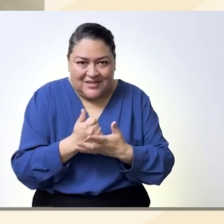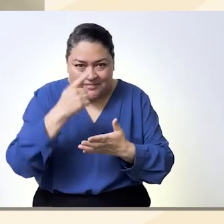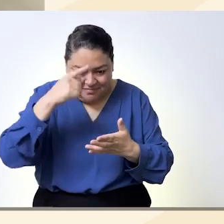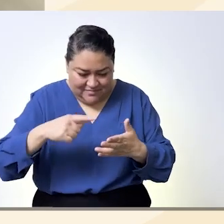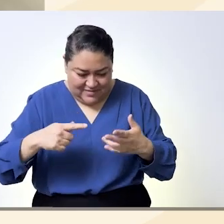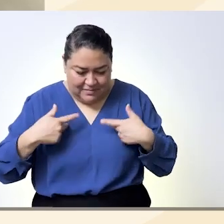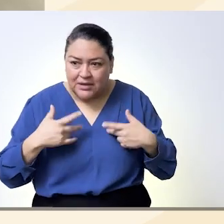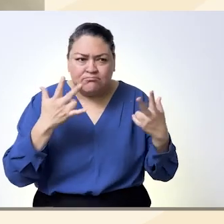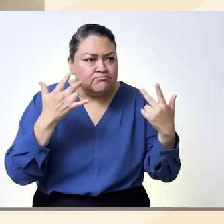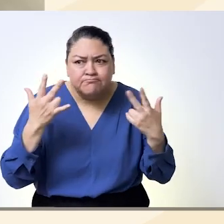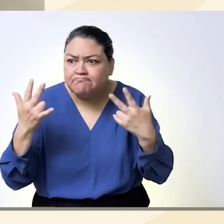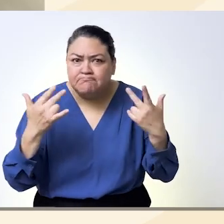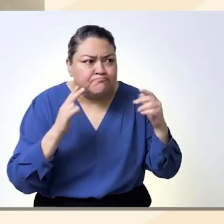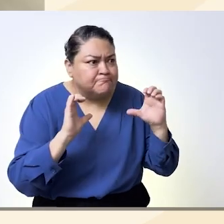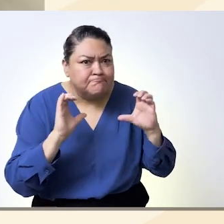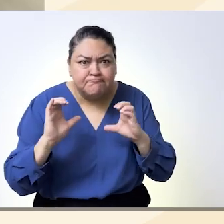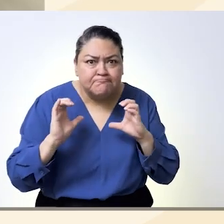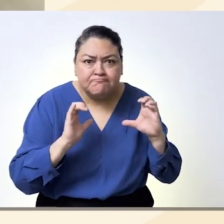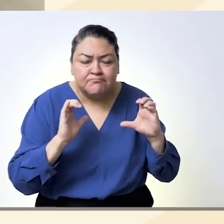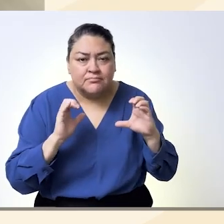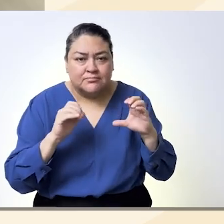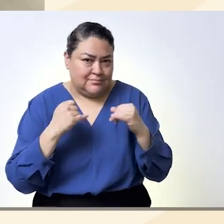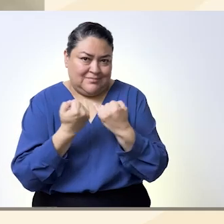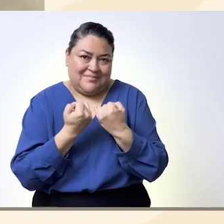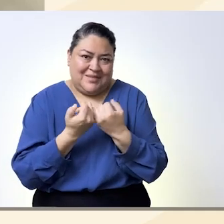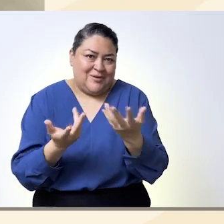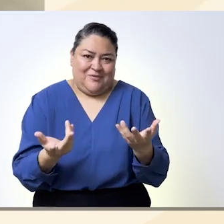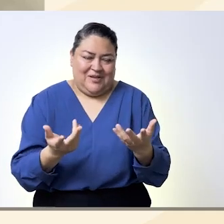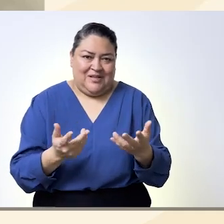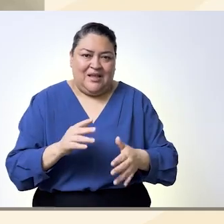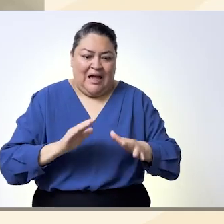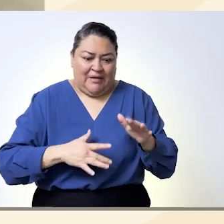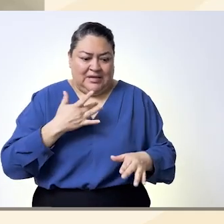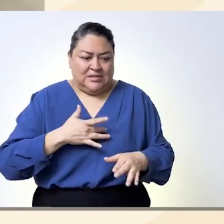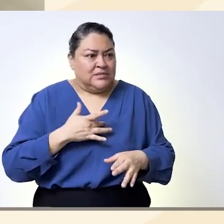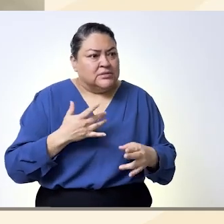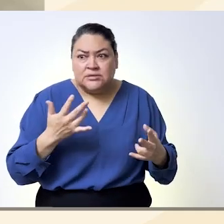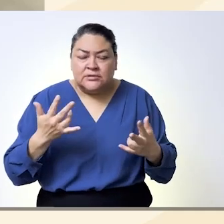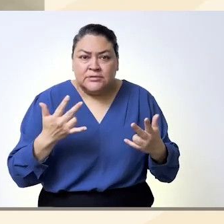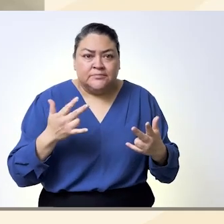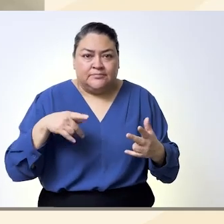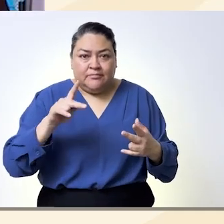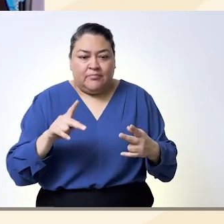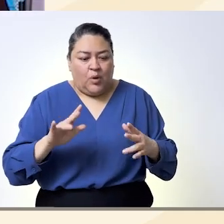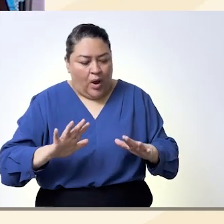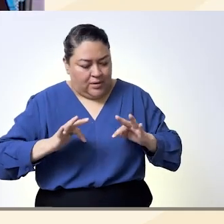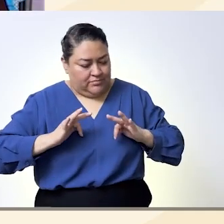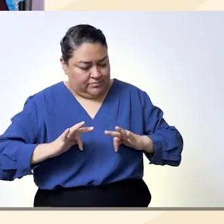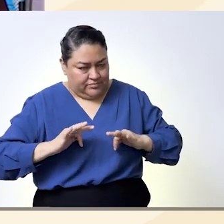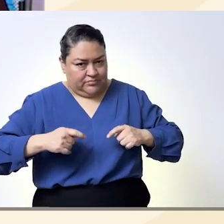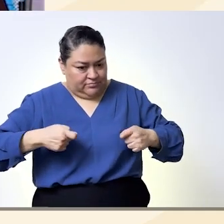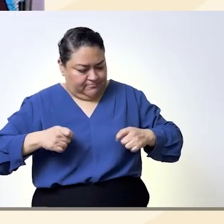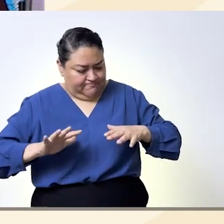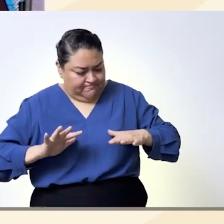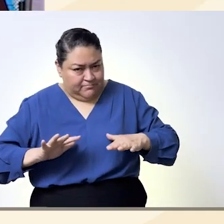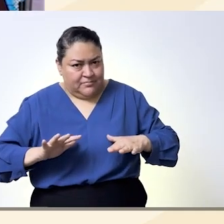¿no? O sea, como que pues, se sufre a veces, pero justo cuando la manejas desde este lugar de estás viendo, ¿no? O sea,